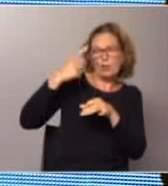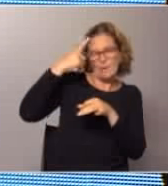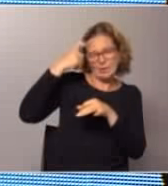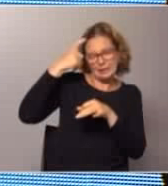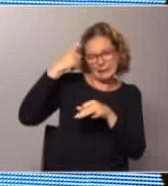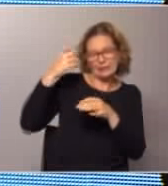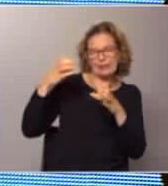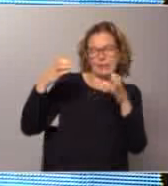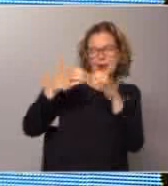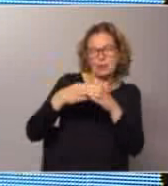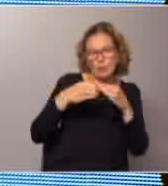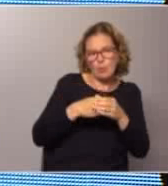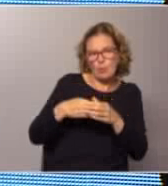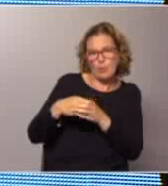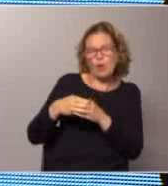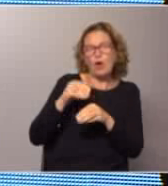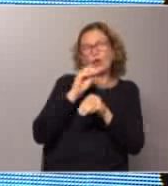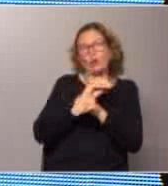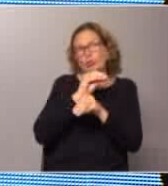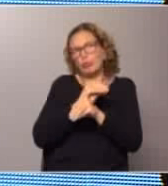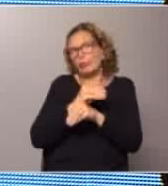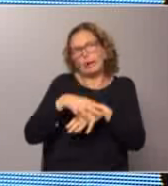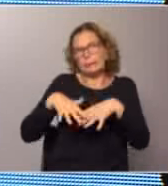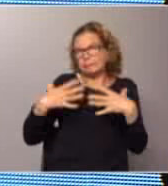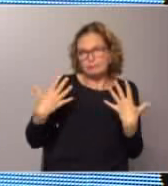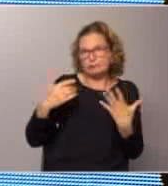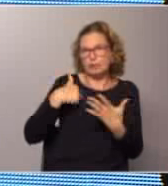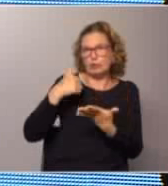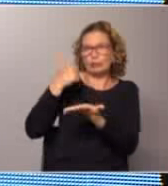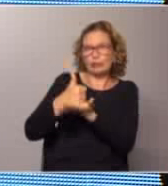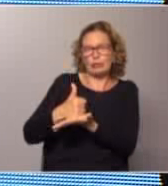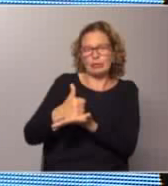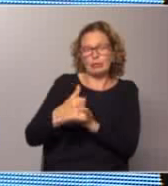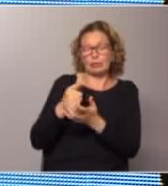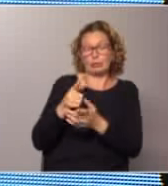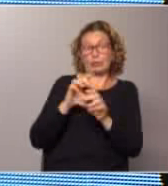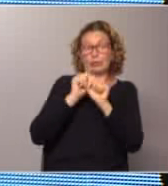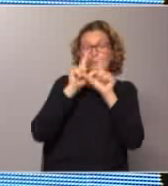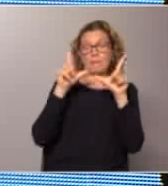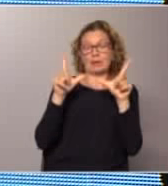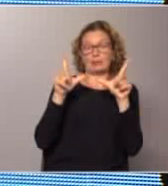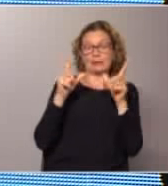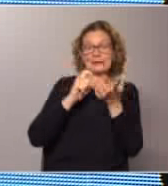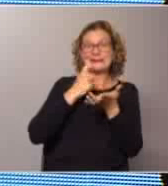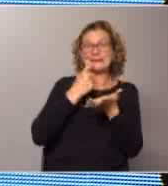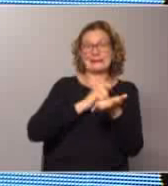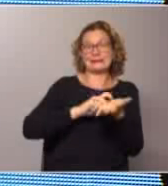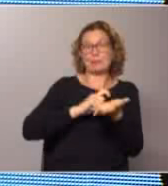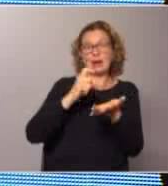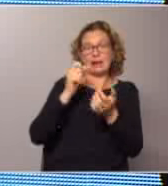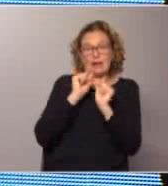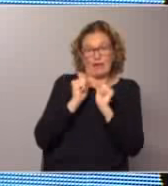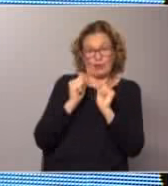grupos las cofradías las que pertenecemos consumos culturales etcétera todas estas cosas tienen un impacto en el sistema nervioso o sea pueden